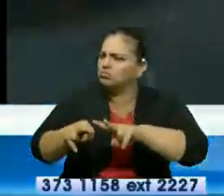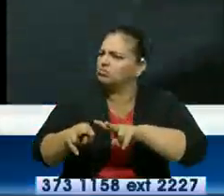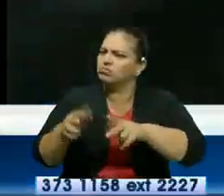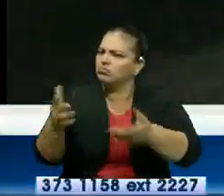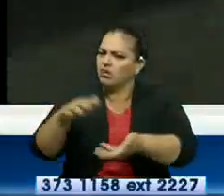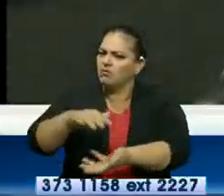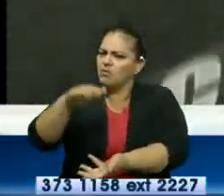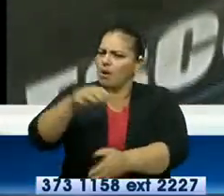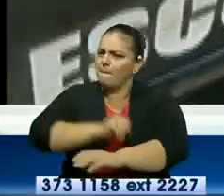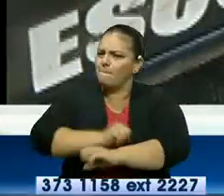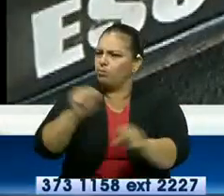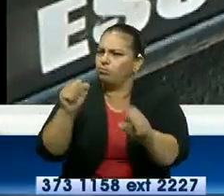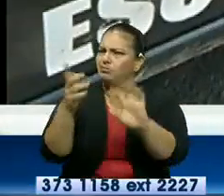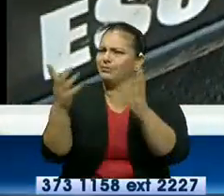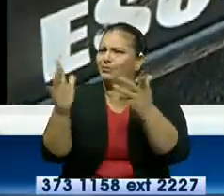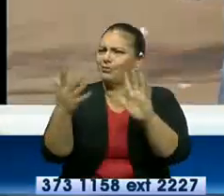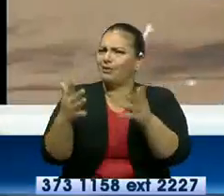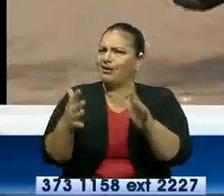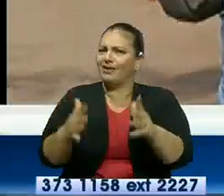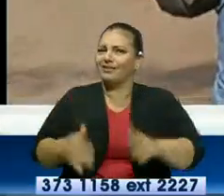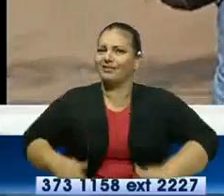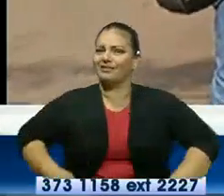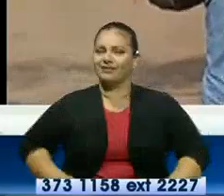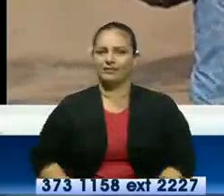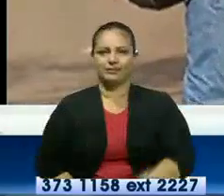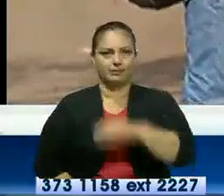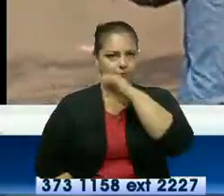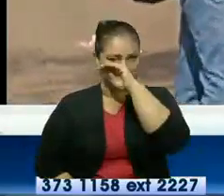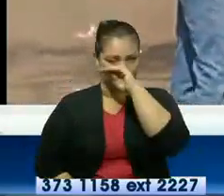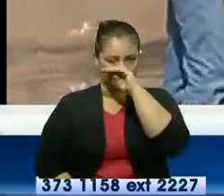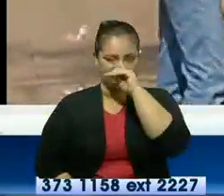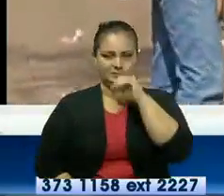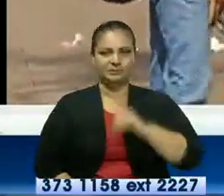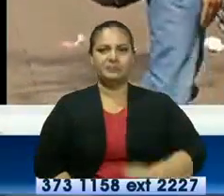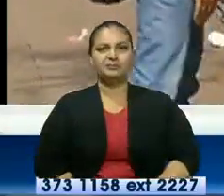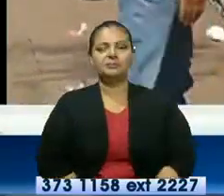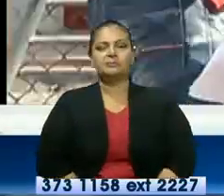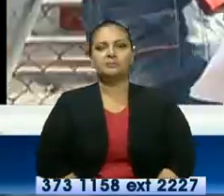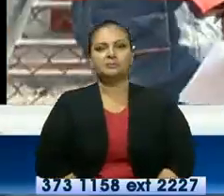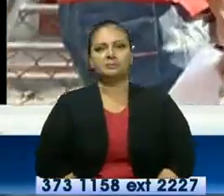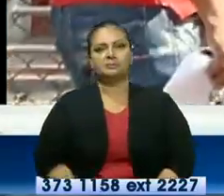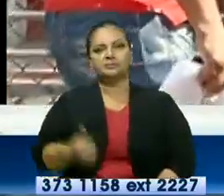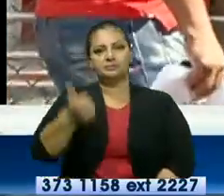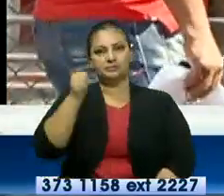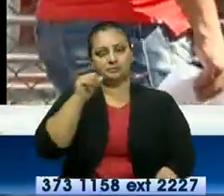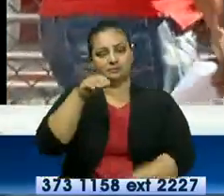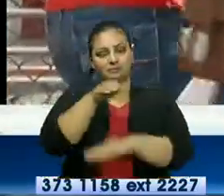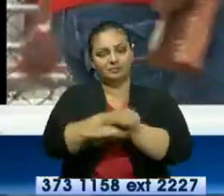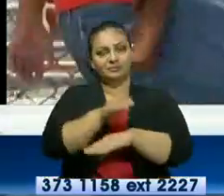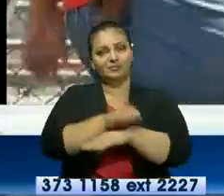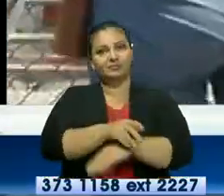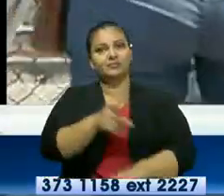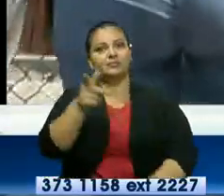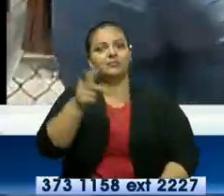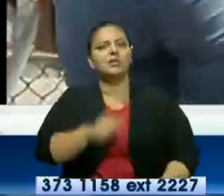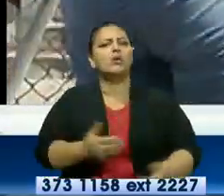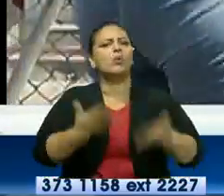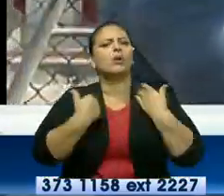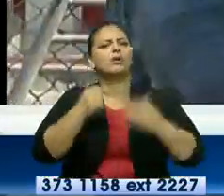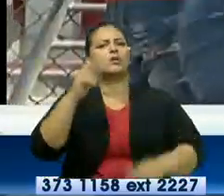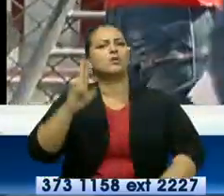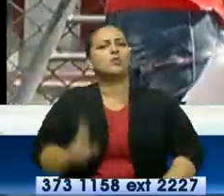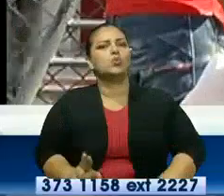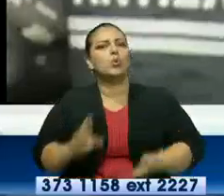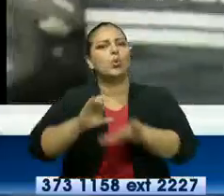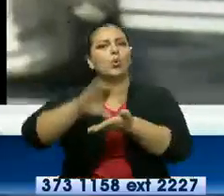En horas de la tarde, intenso fue el movimiento en el Colegio Guayaquil, al sur de la urbe. Al parecer, los padres de